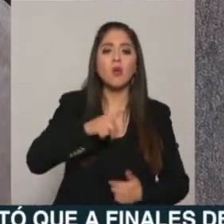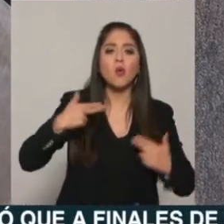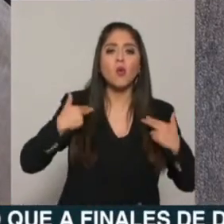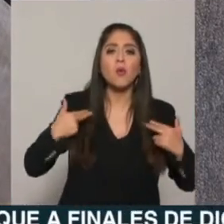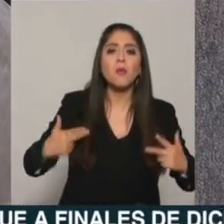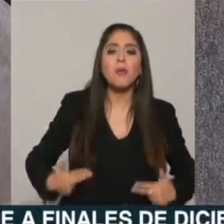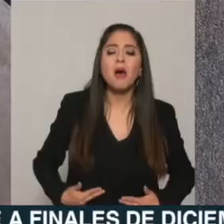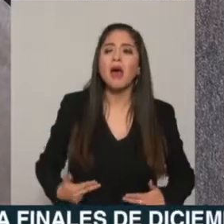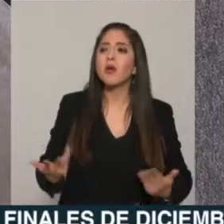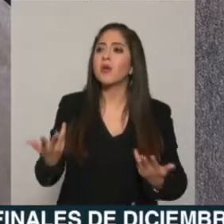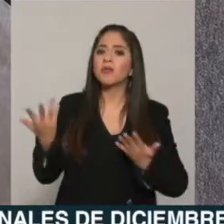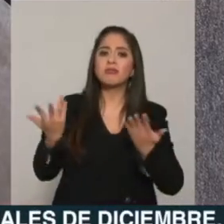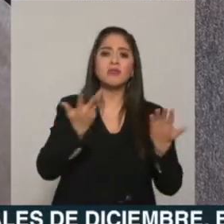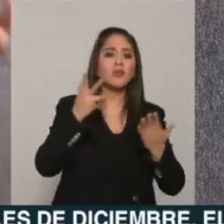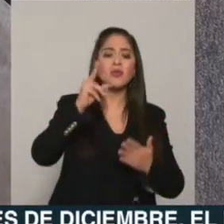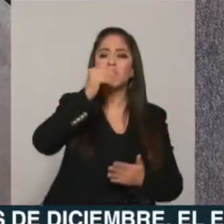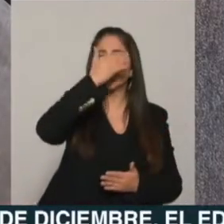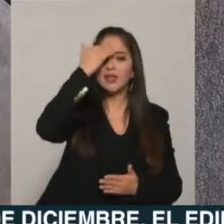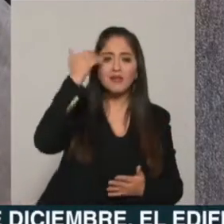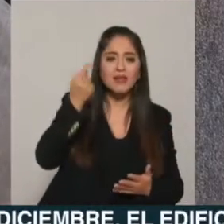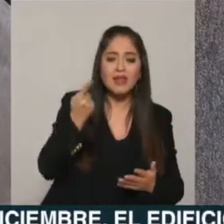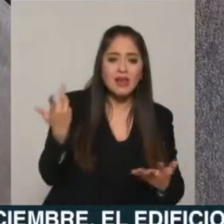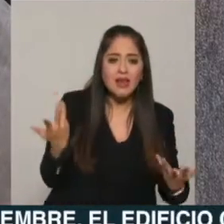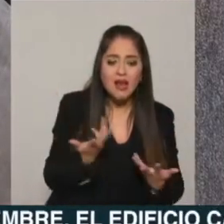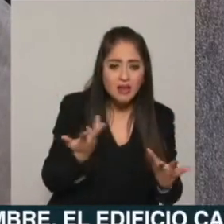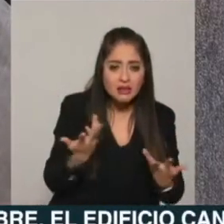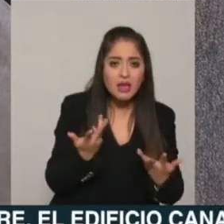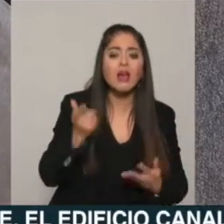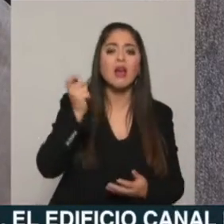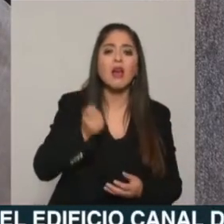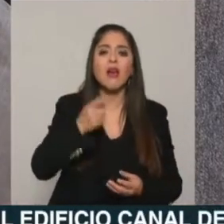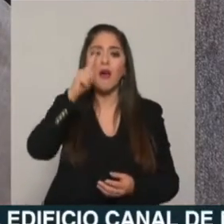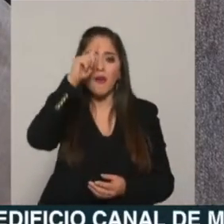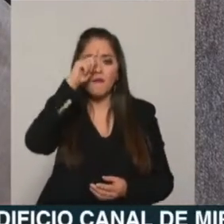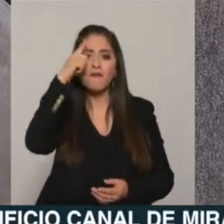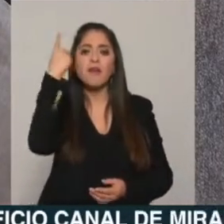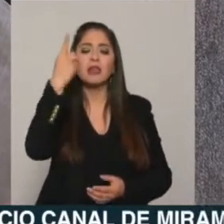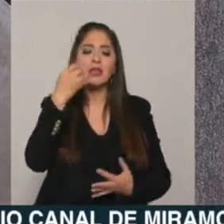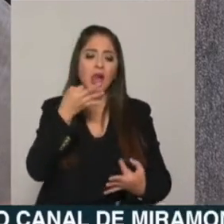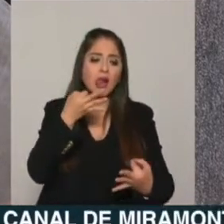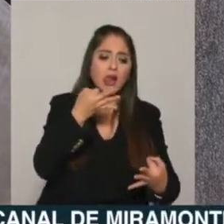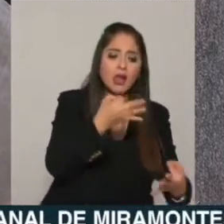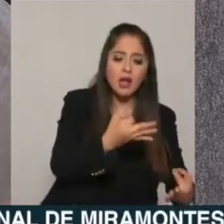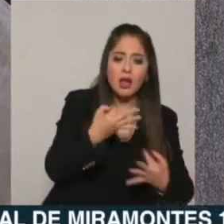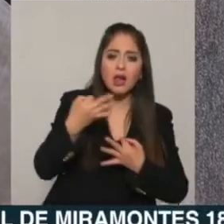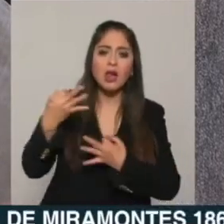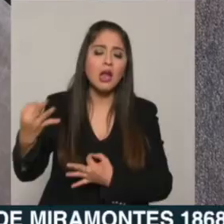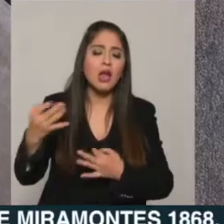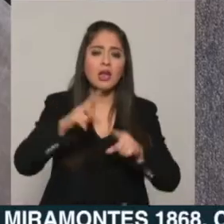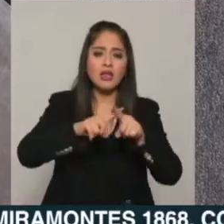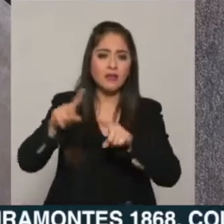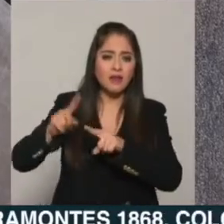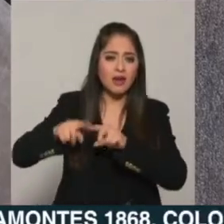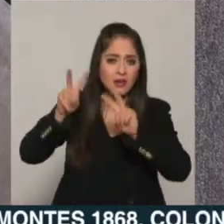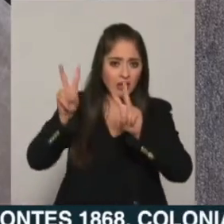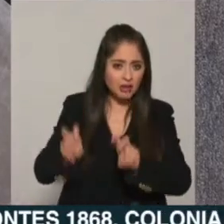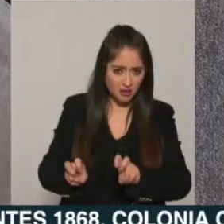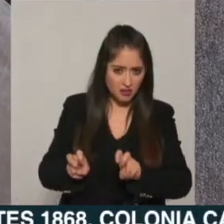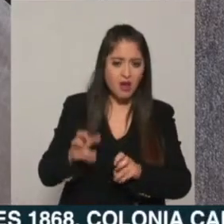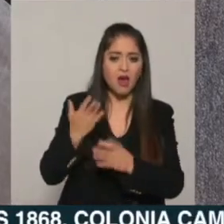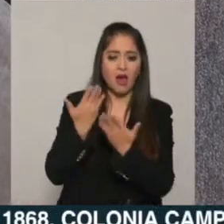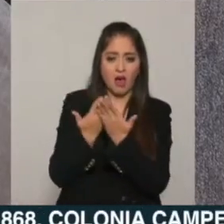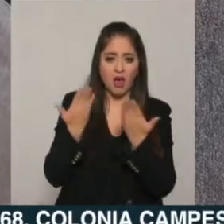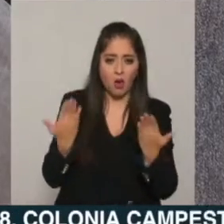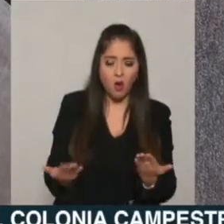vulnerable. ¿Por qué? Porque es fácil de conducir hacia cualquier lado. De ahí precisamente ahora que se maneja mucho sobre todo esto de la